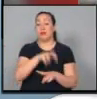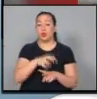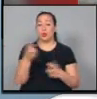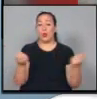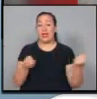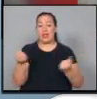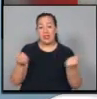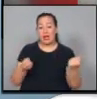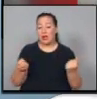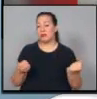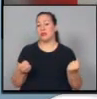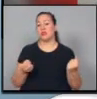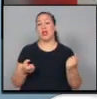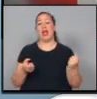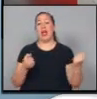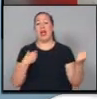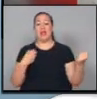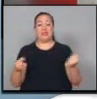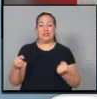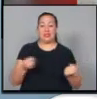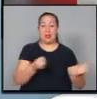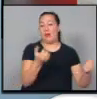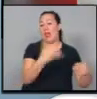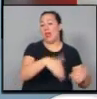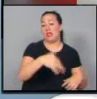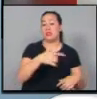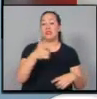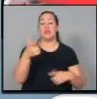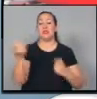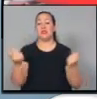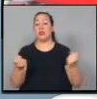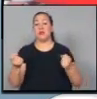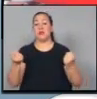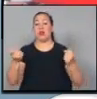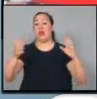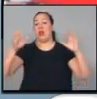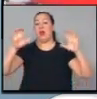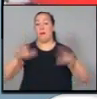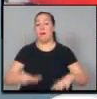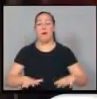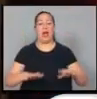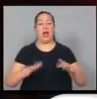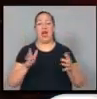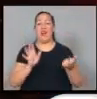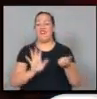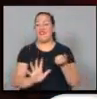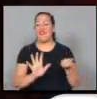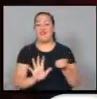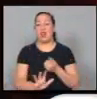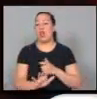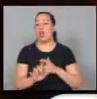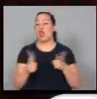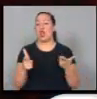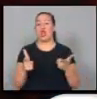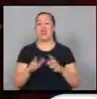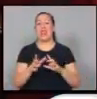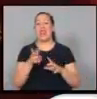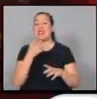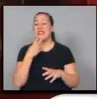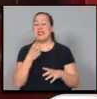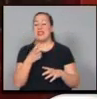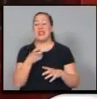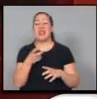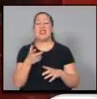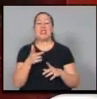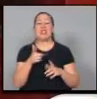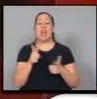saqué el camión hacia el lado de la calle, y lamentablemente el camión se me quedó sin aire, sin freno, no tenía nada eléctrico, no le andaba